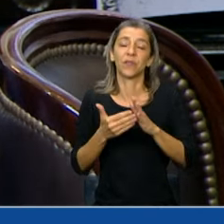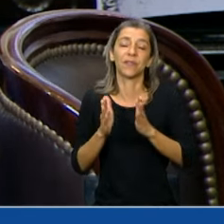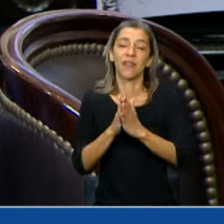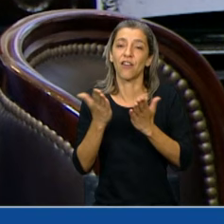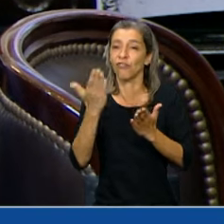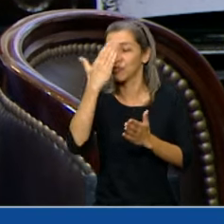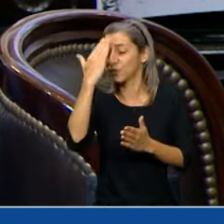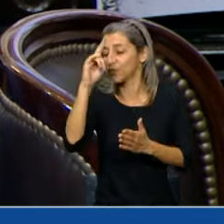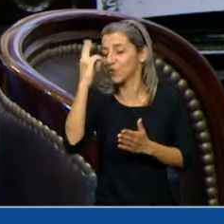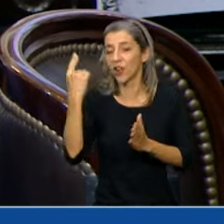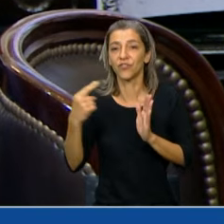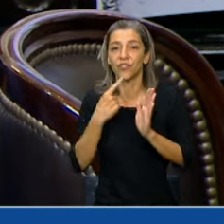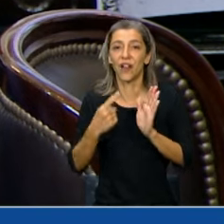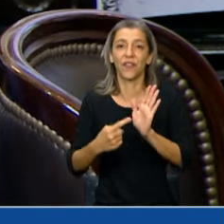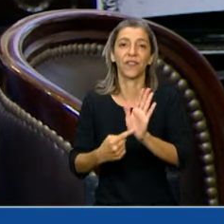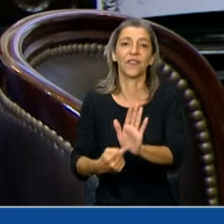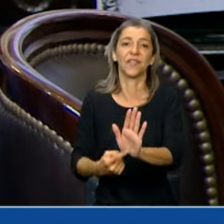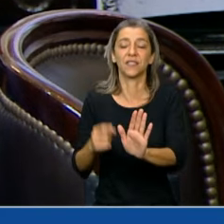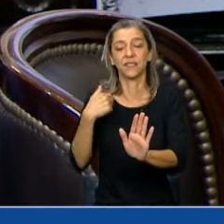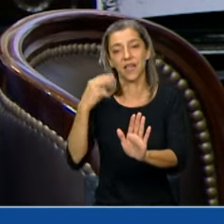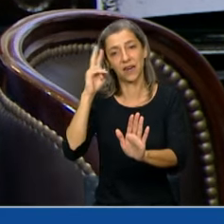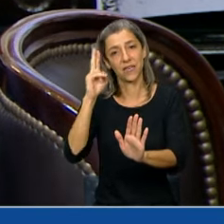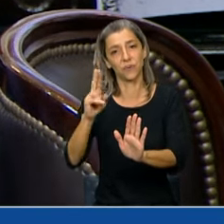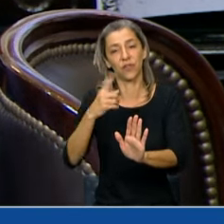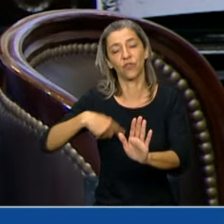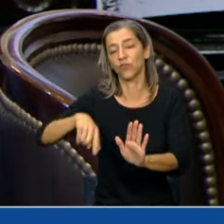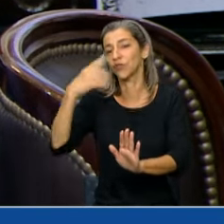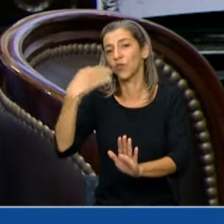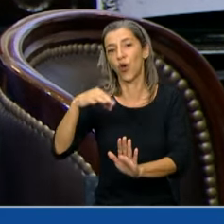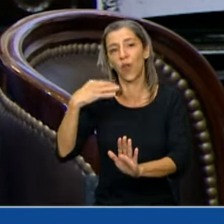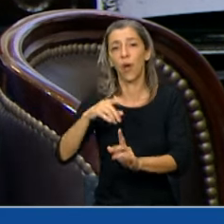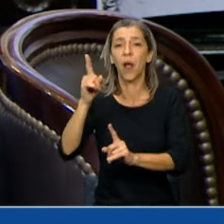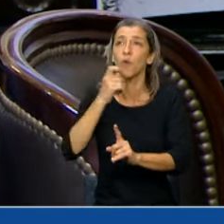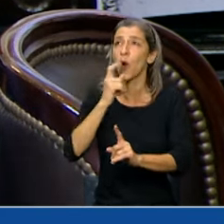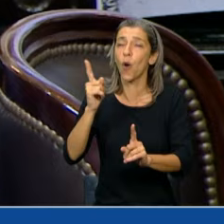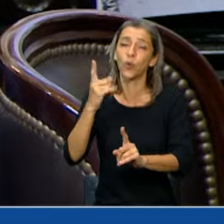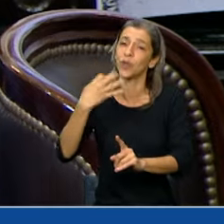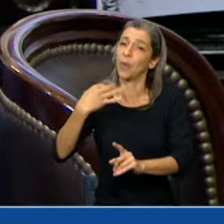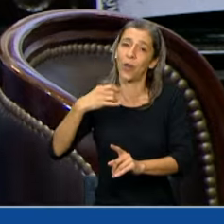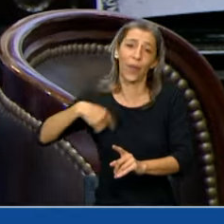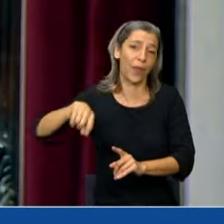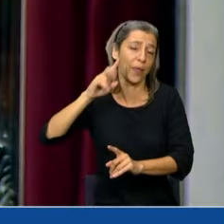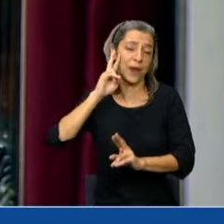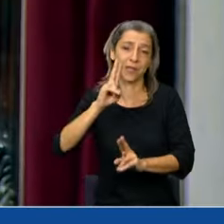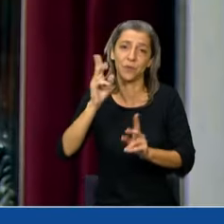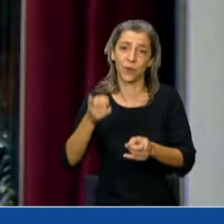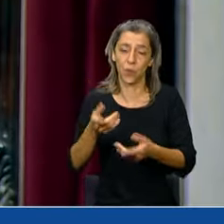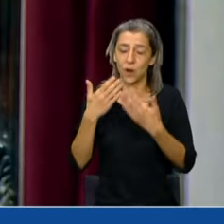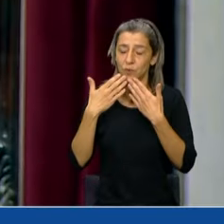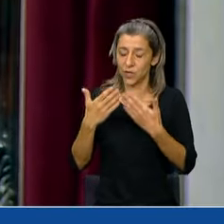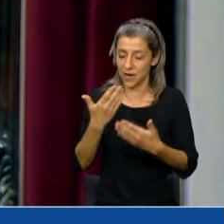Constitución nacional que tenemos que respetar siempre nada más presidente Muchas gracias